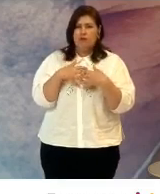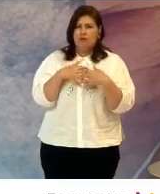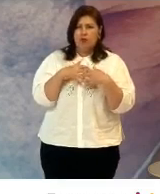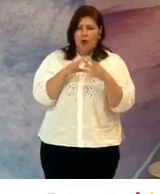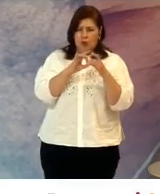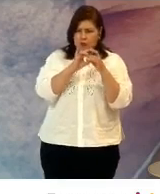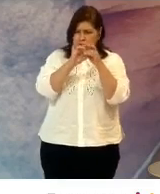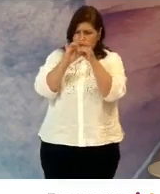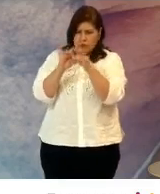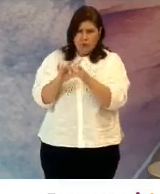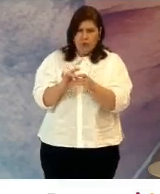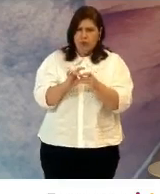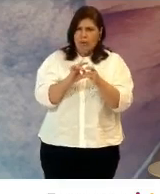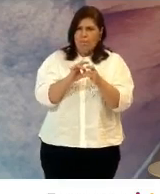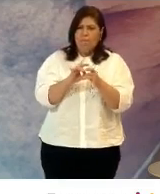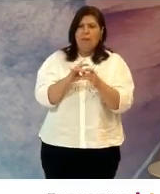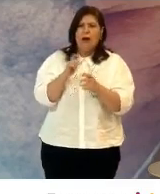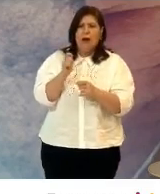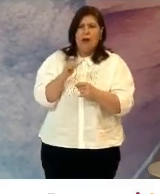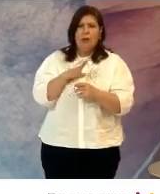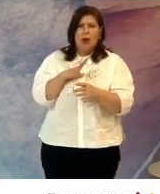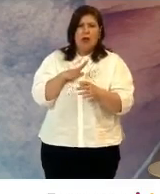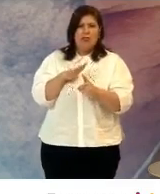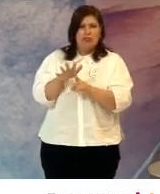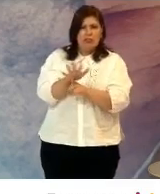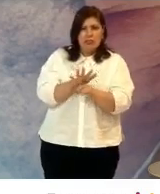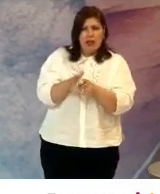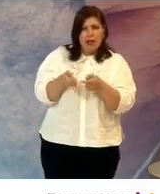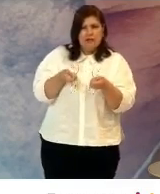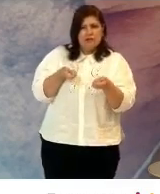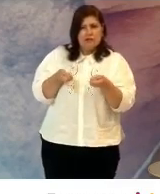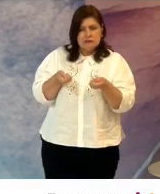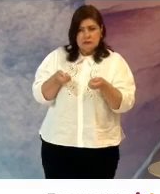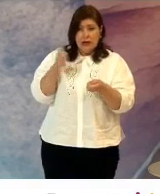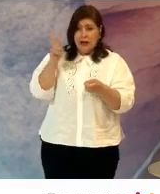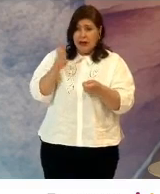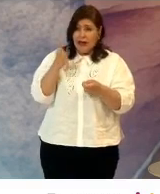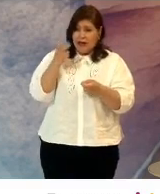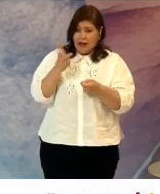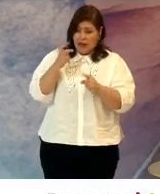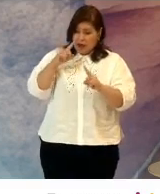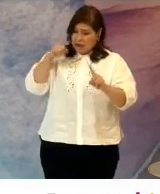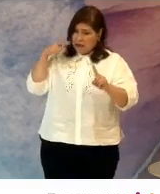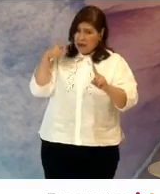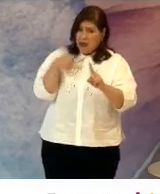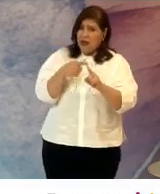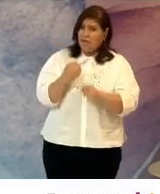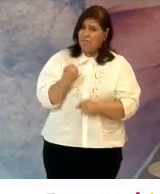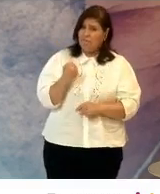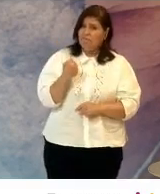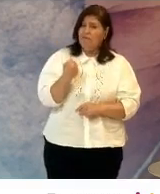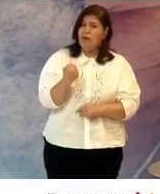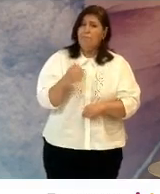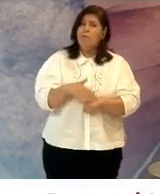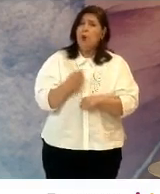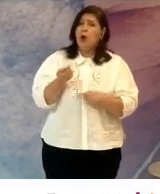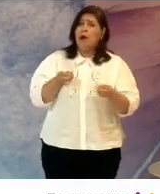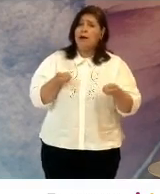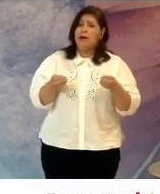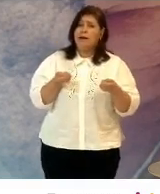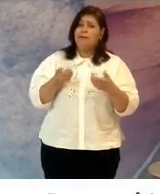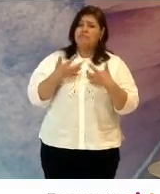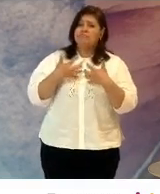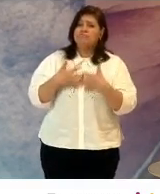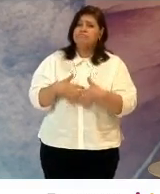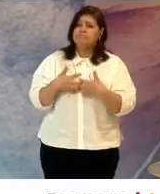muchos de manipulación, y esa matriz es poderosa porque es controlada por una